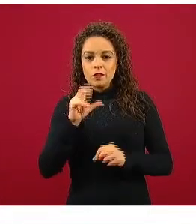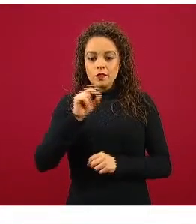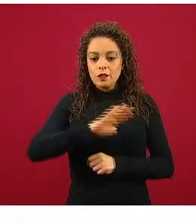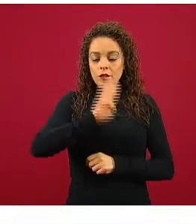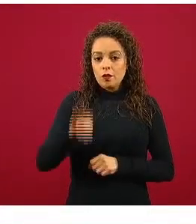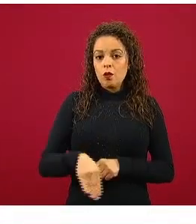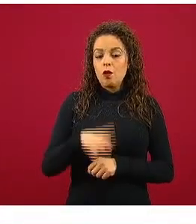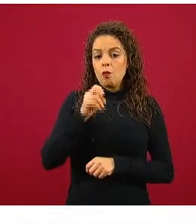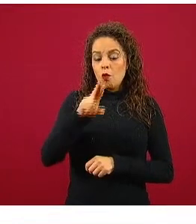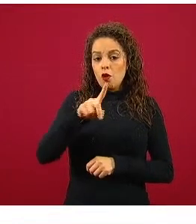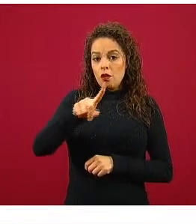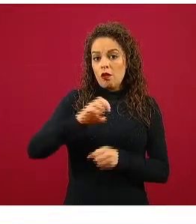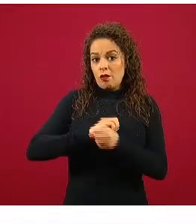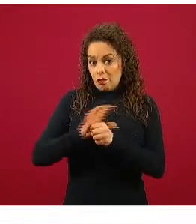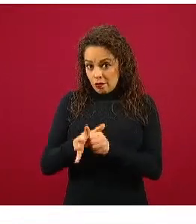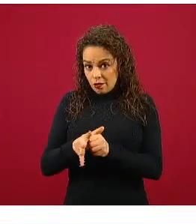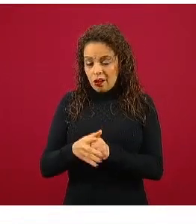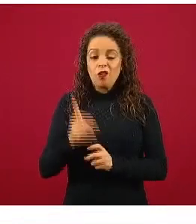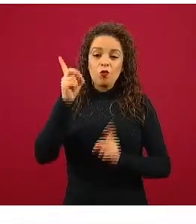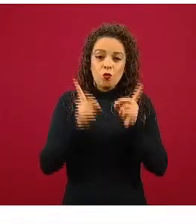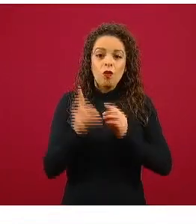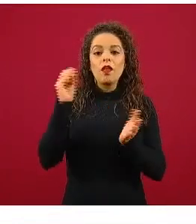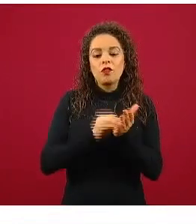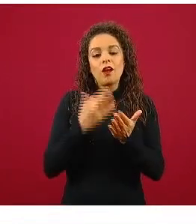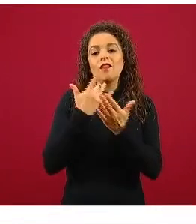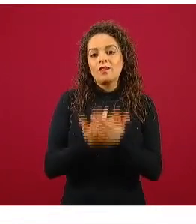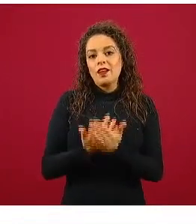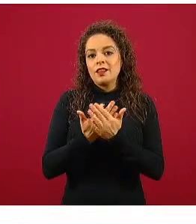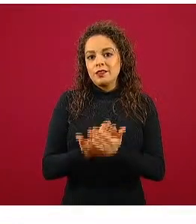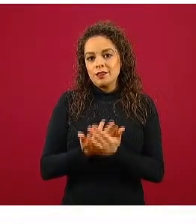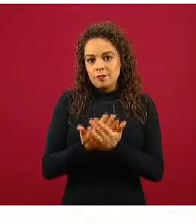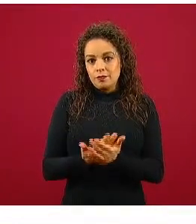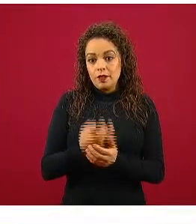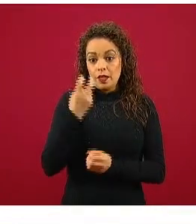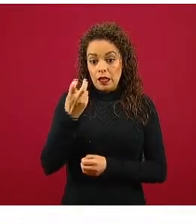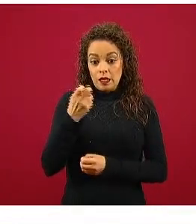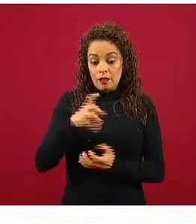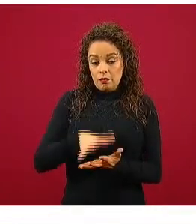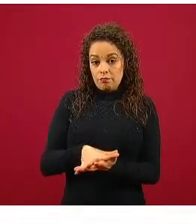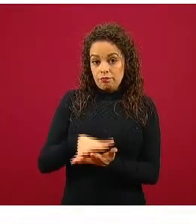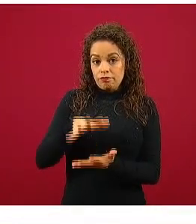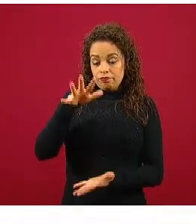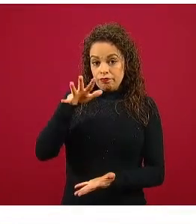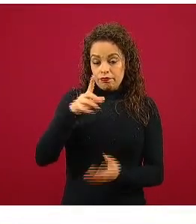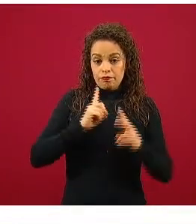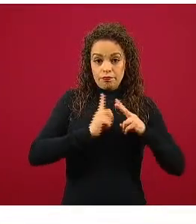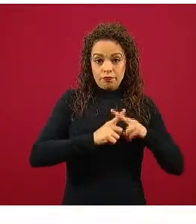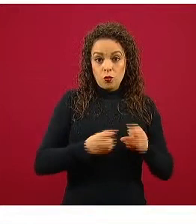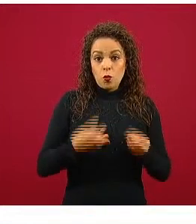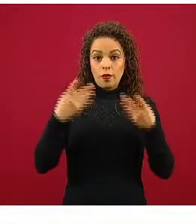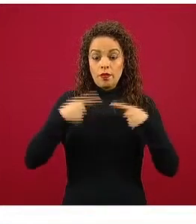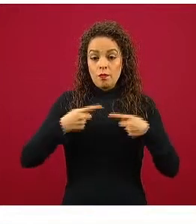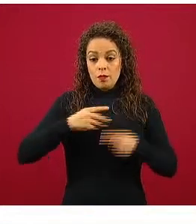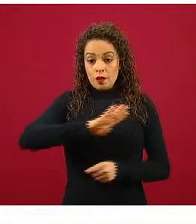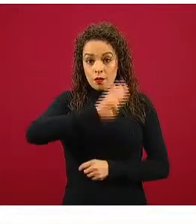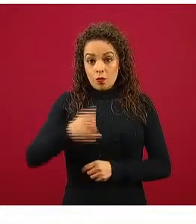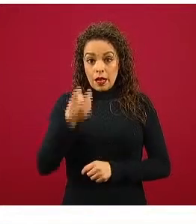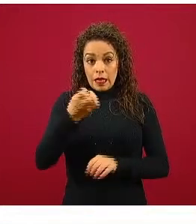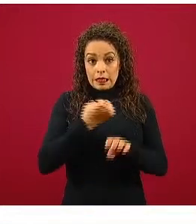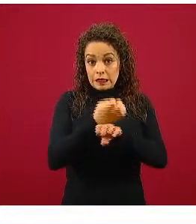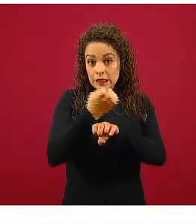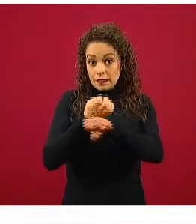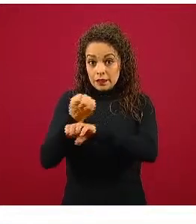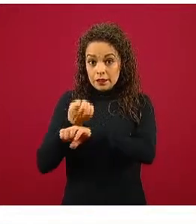todavía pendiente de confirmarse, y por lo tanto que la carga de defunciones y la estadística de cuántas personas fallecieron en esa entidad